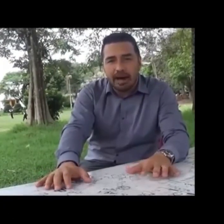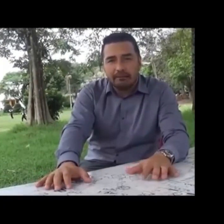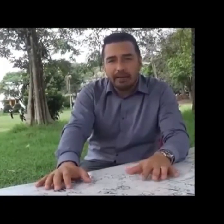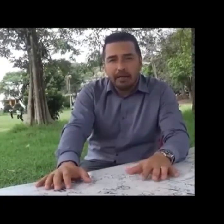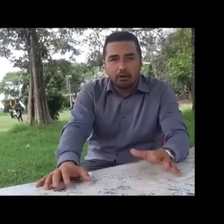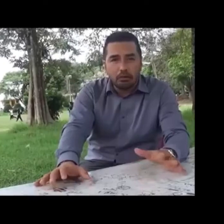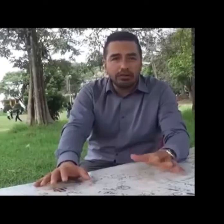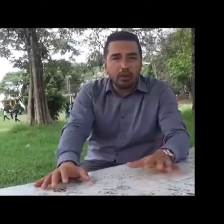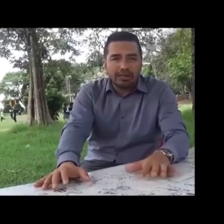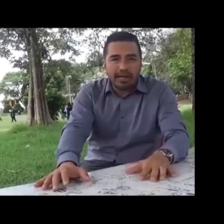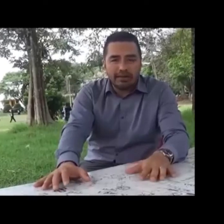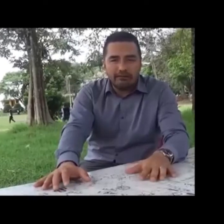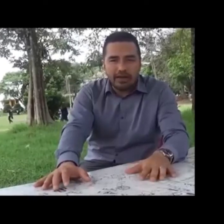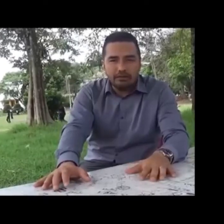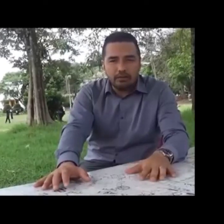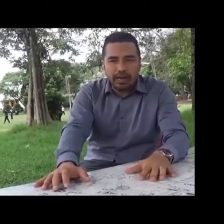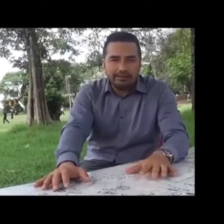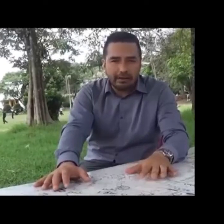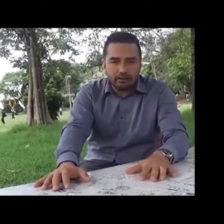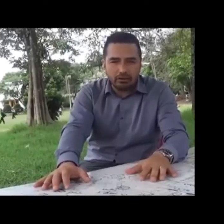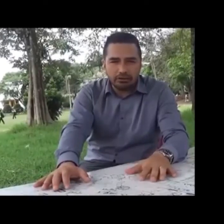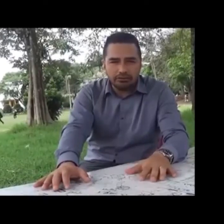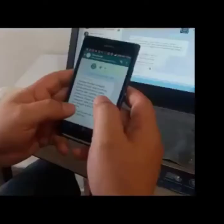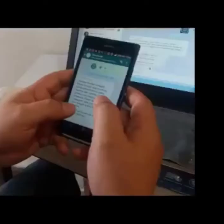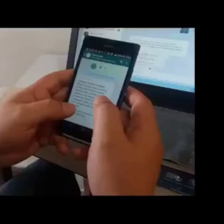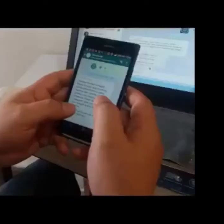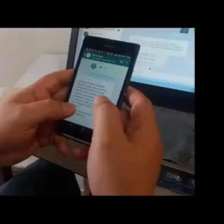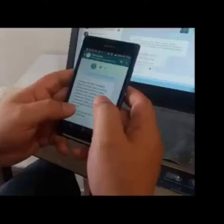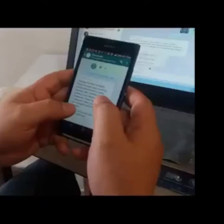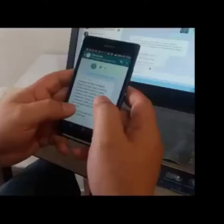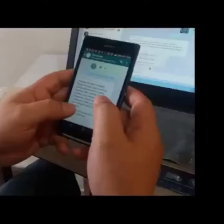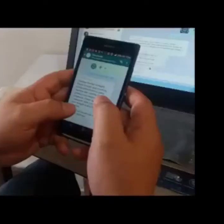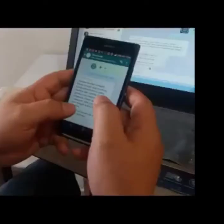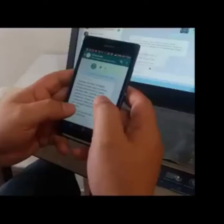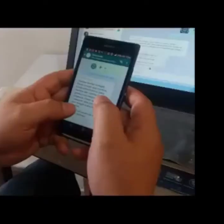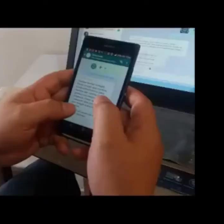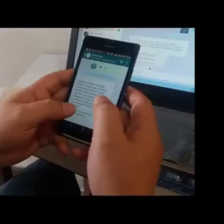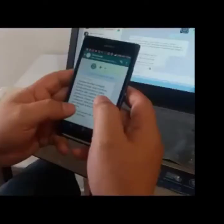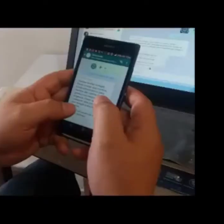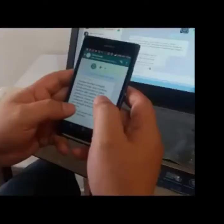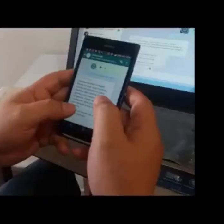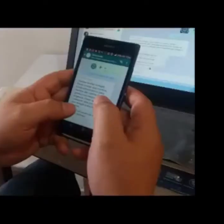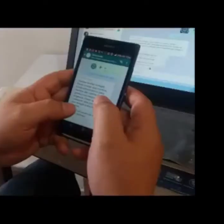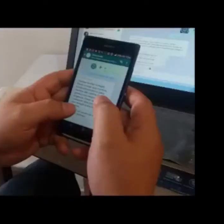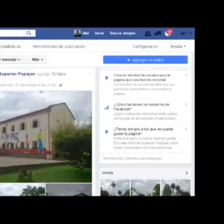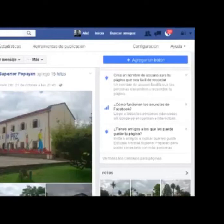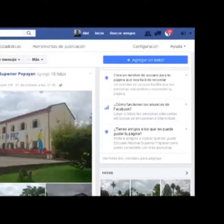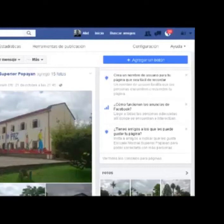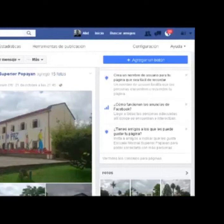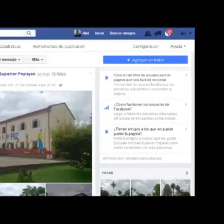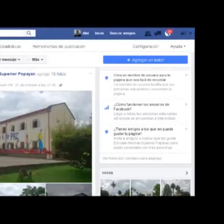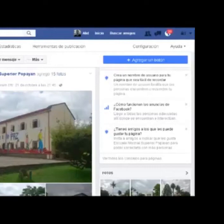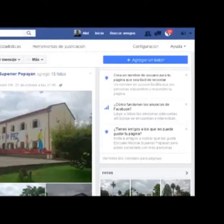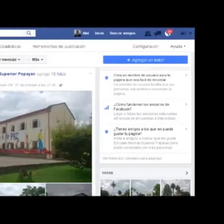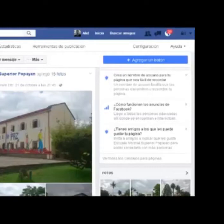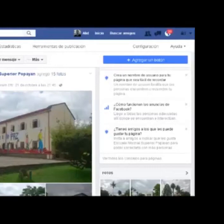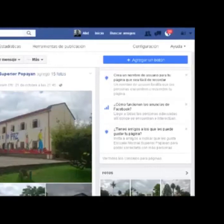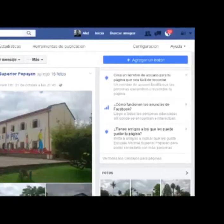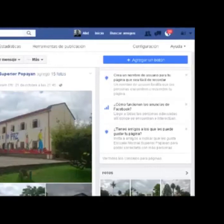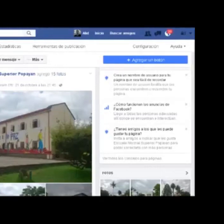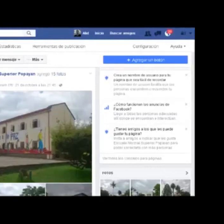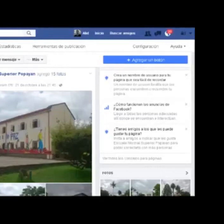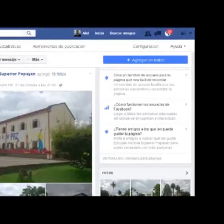Drive, Etherpad, grupos de WhatsApp y Facebook, entre otros. Incentivar este uso de herramientas colaborativas no